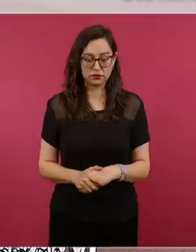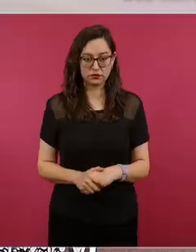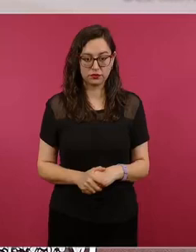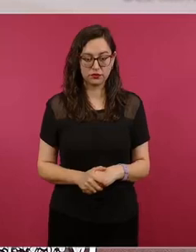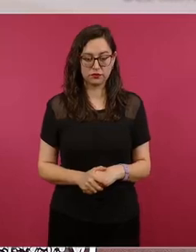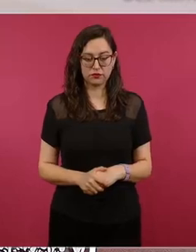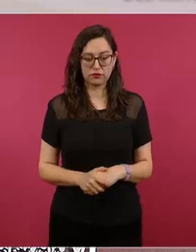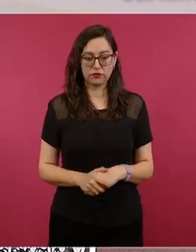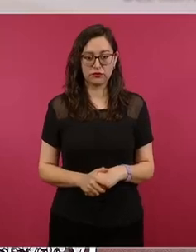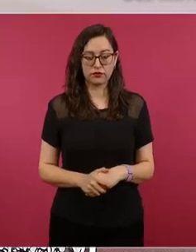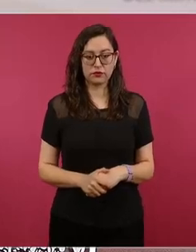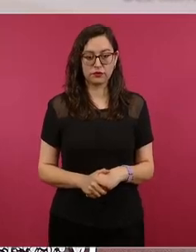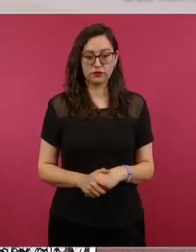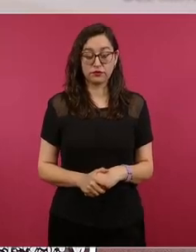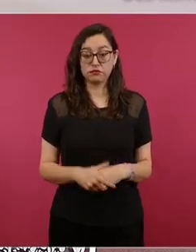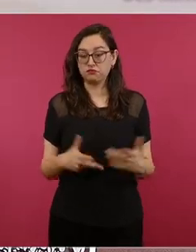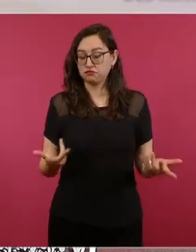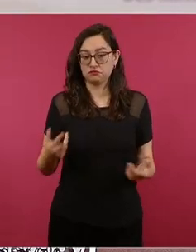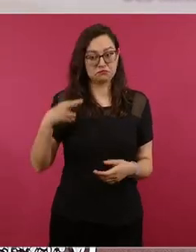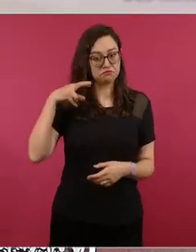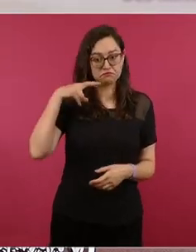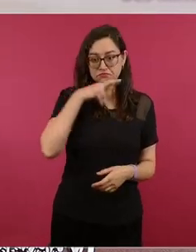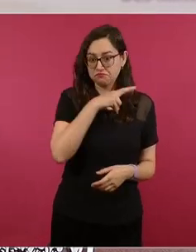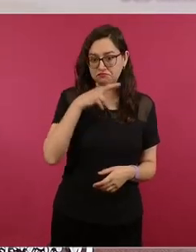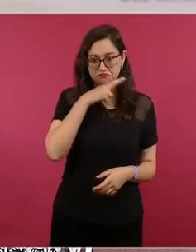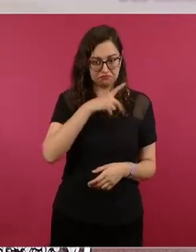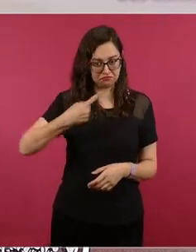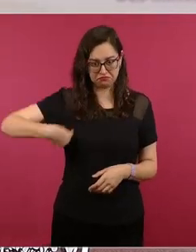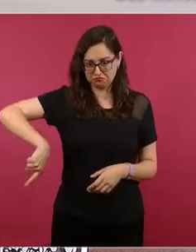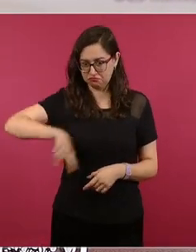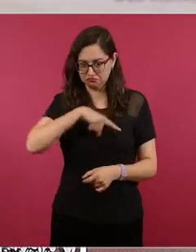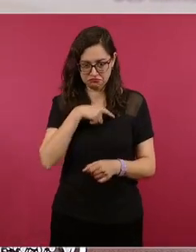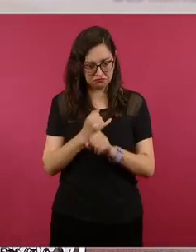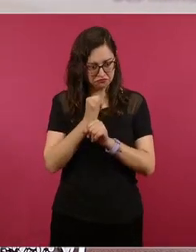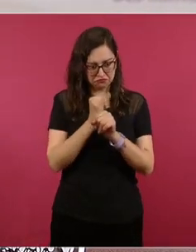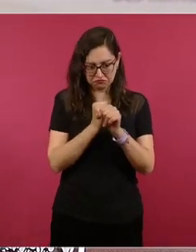Y pues se actuó como se actúa en todos los casos,